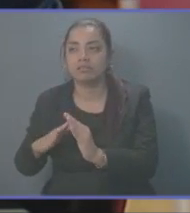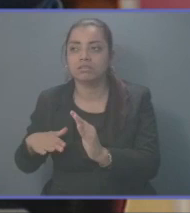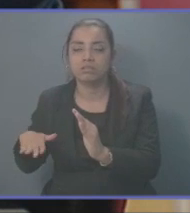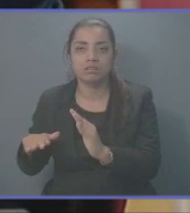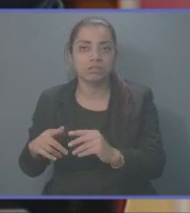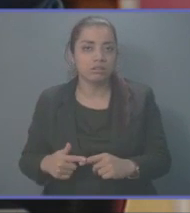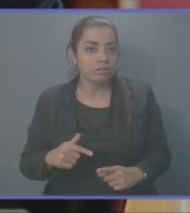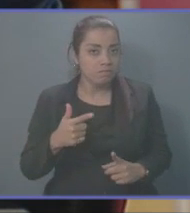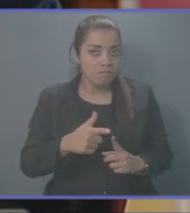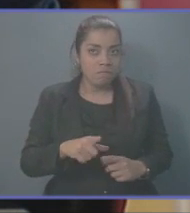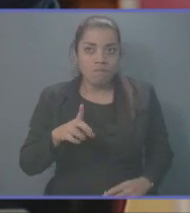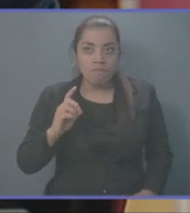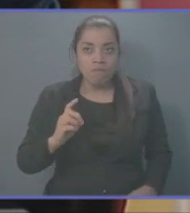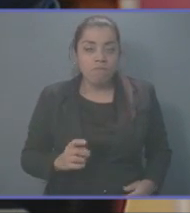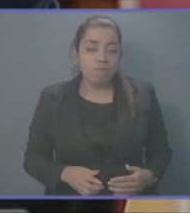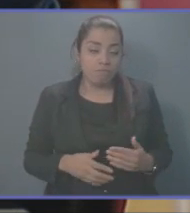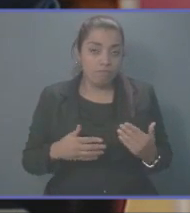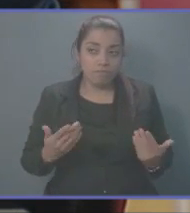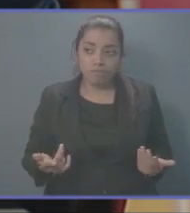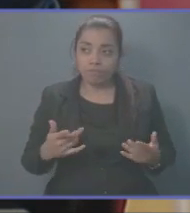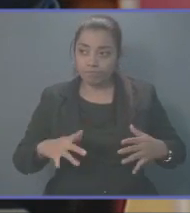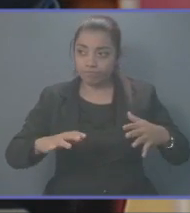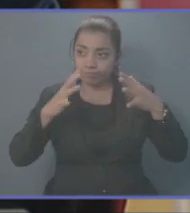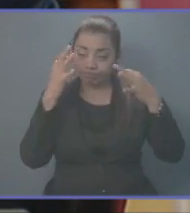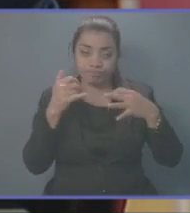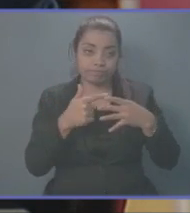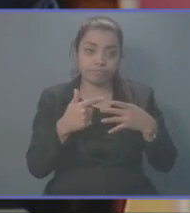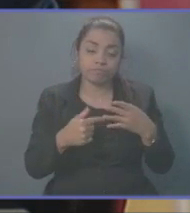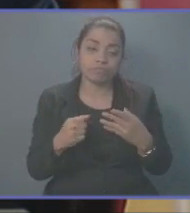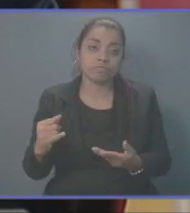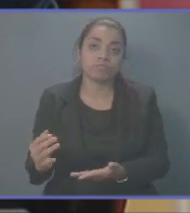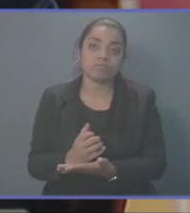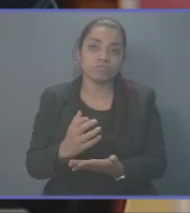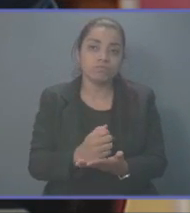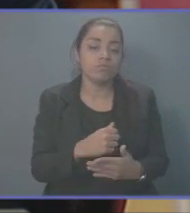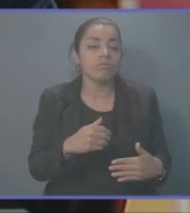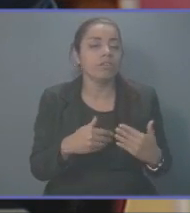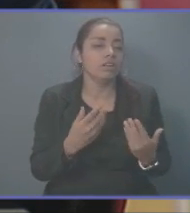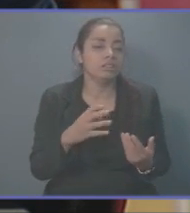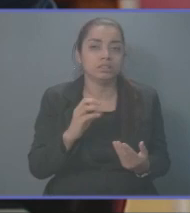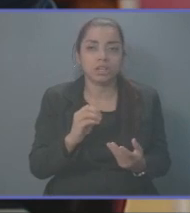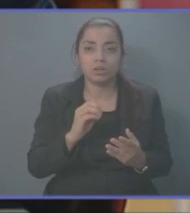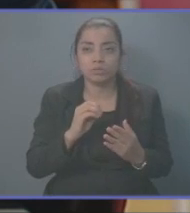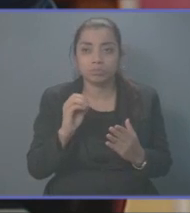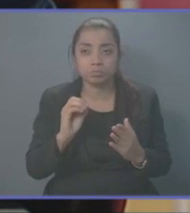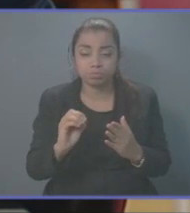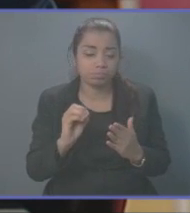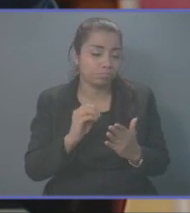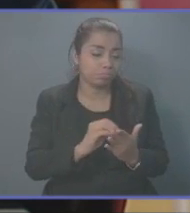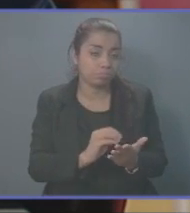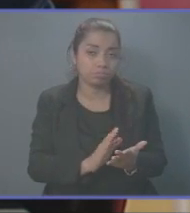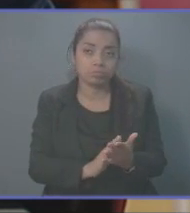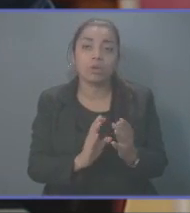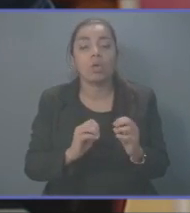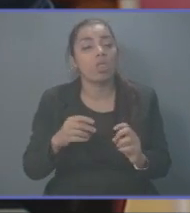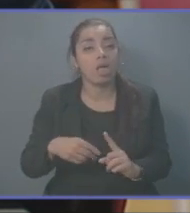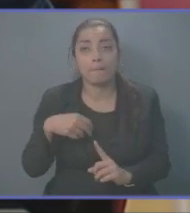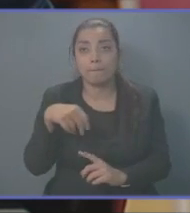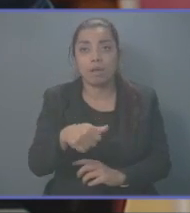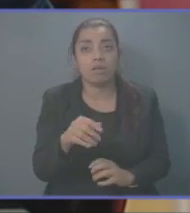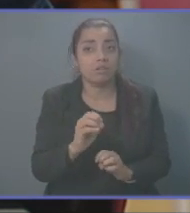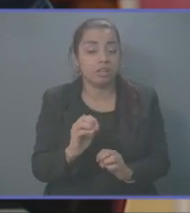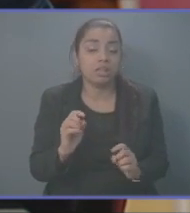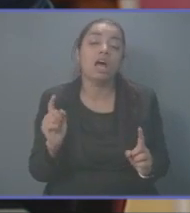B. Que haya presentado declaraciones tributarias reflejando cero valores y no haya pagado el tributo respectivo, aún habiendo